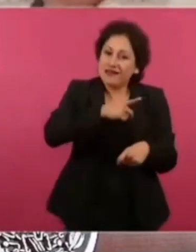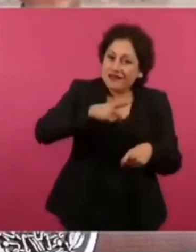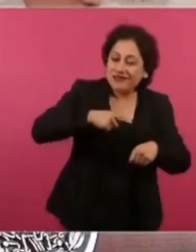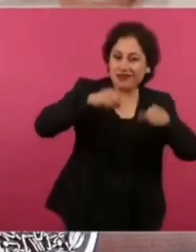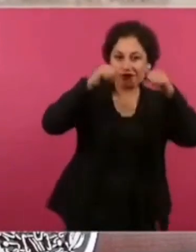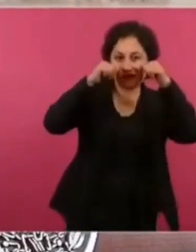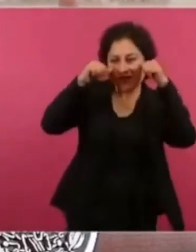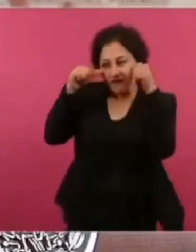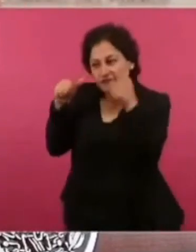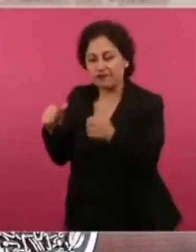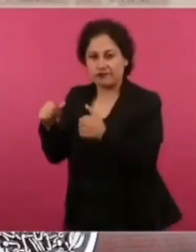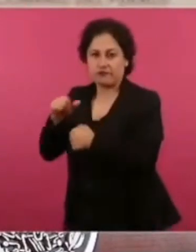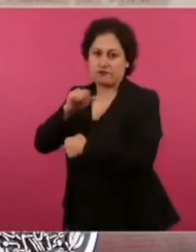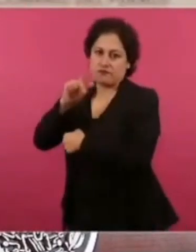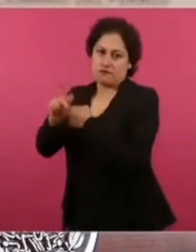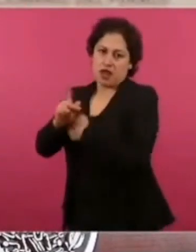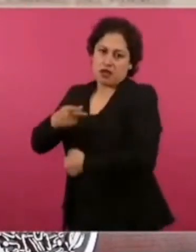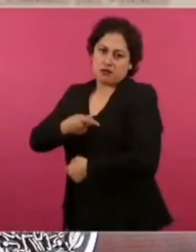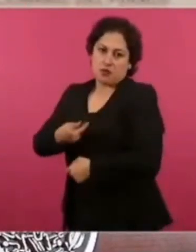Y esto, al mismo tiempo,